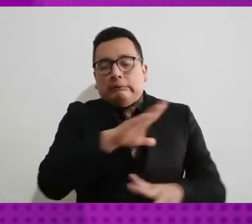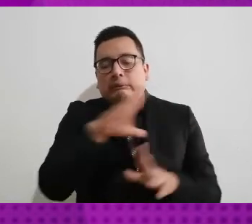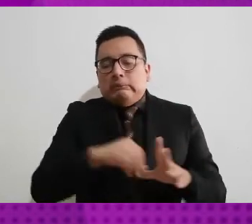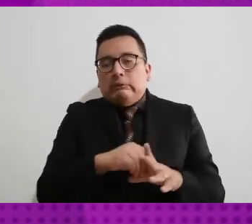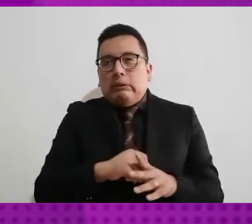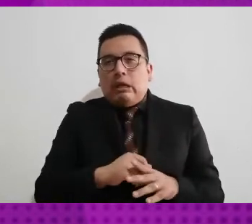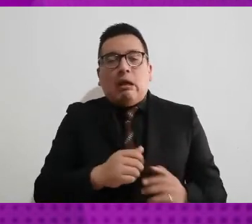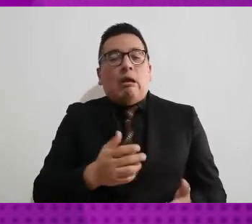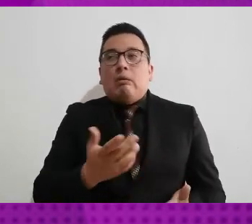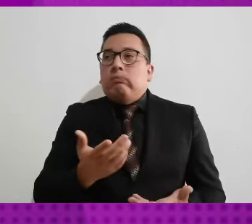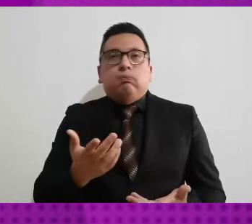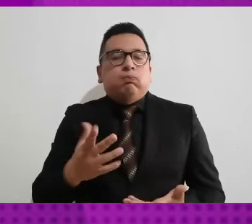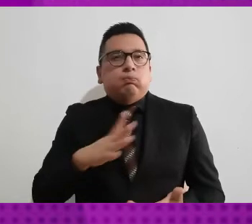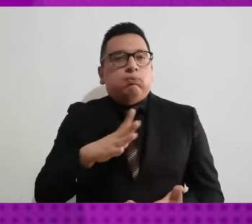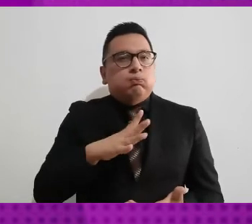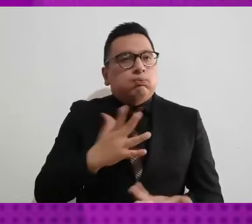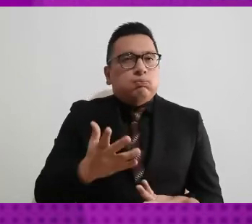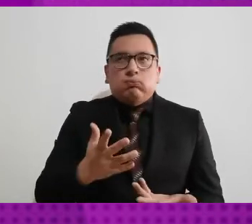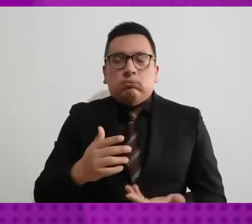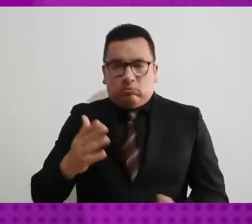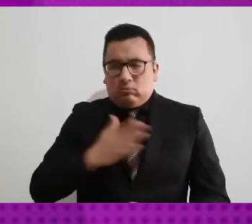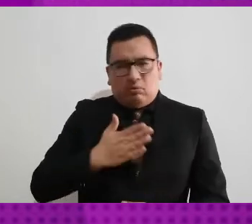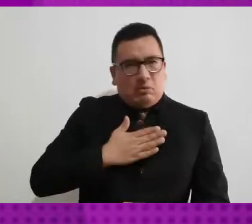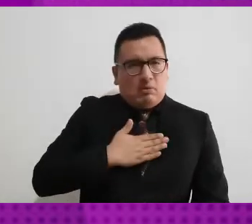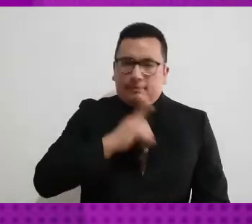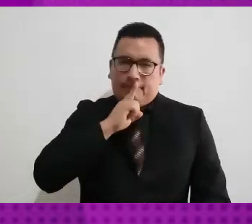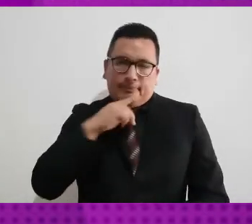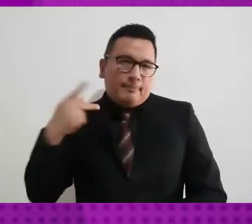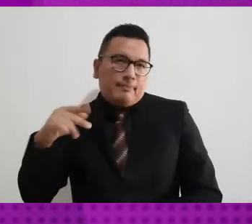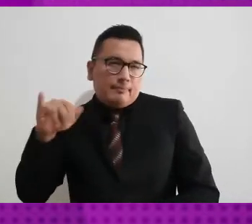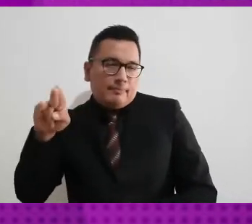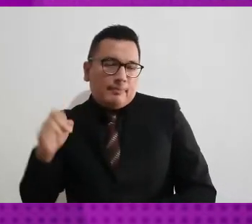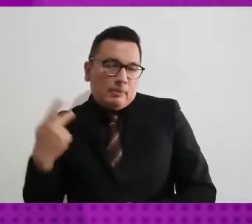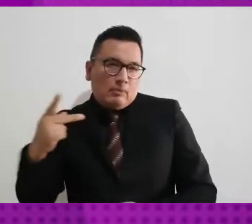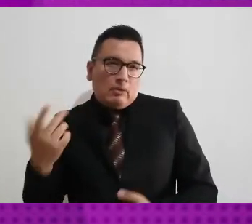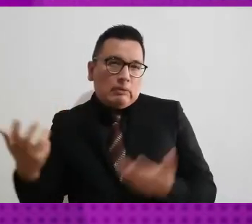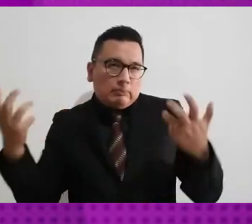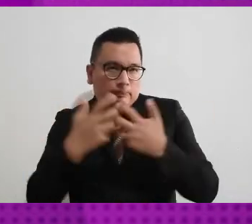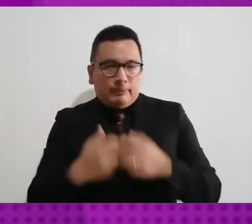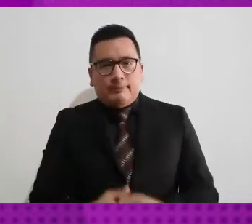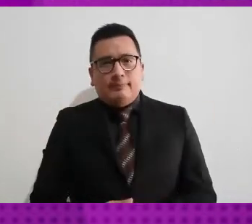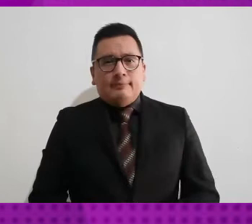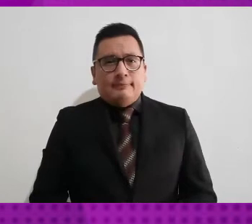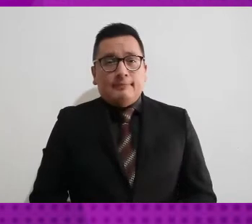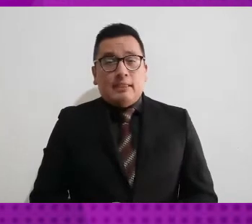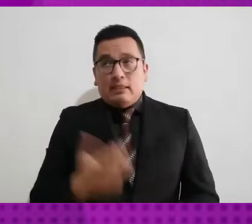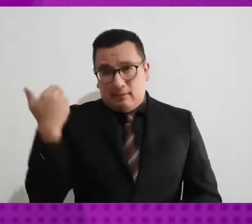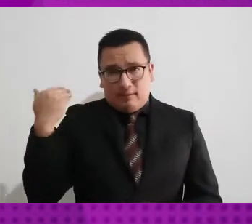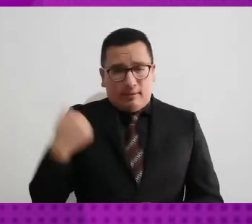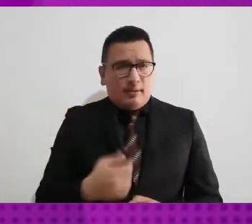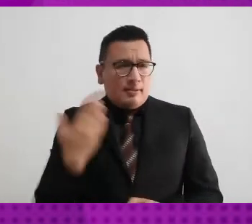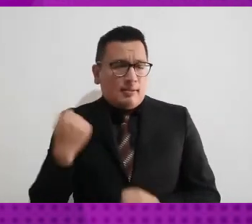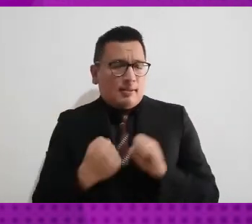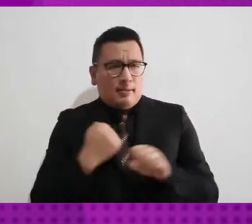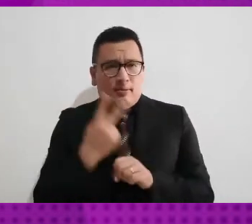cedían muchas de sus funciones a este Instituto Nacional Electoral. Este modelo híbrido, cuando